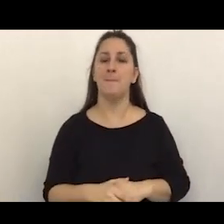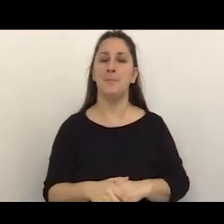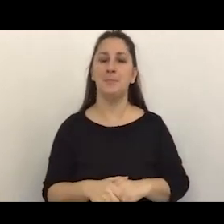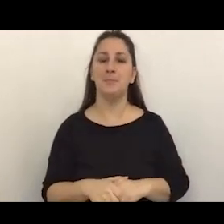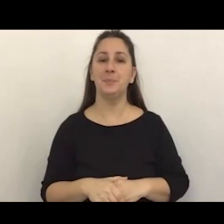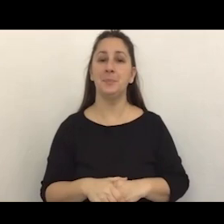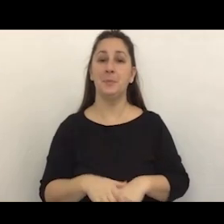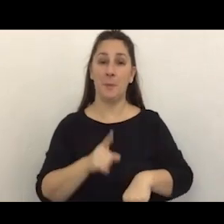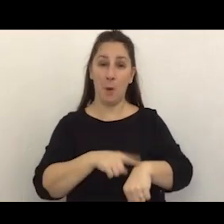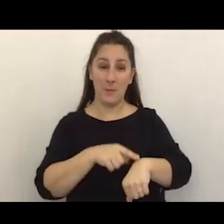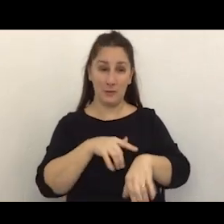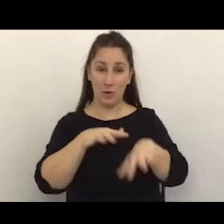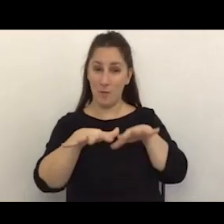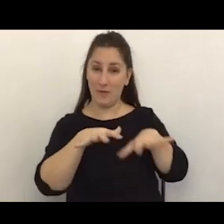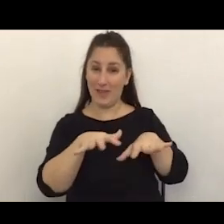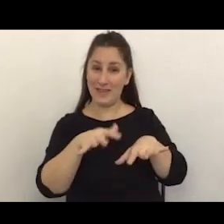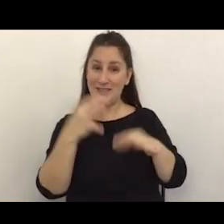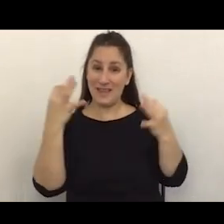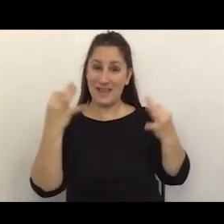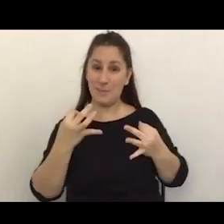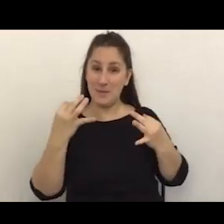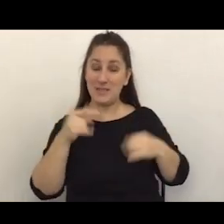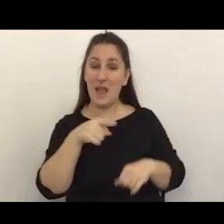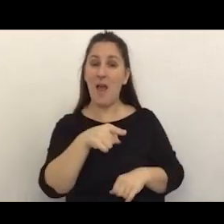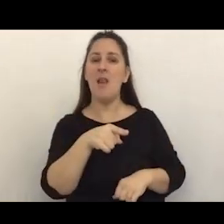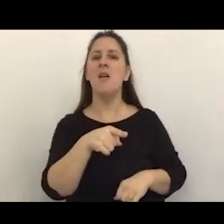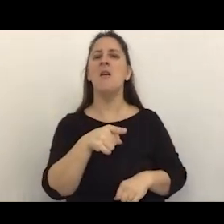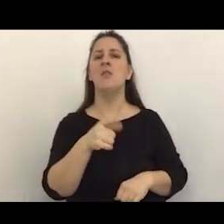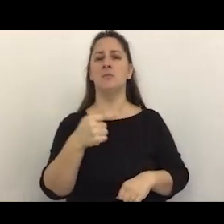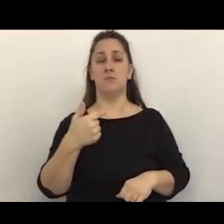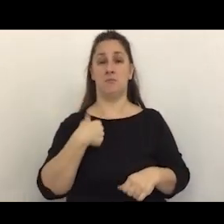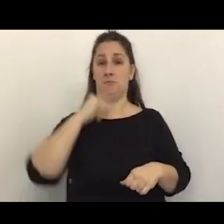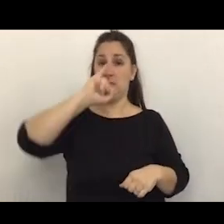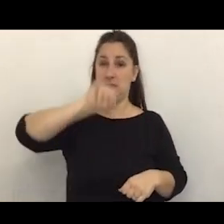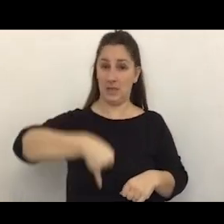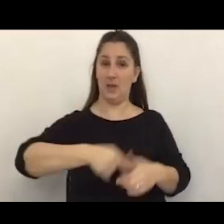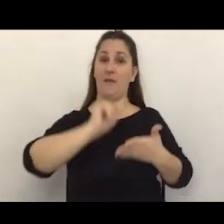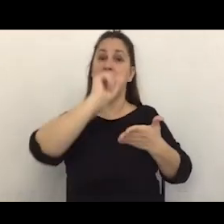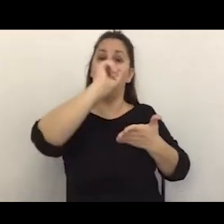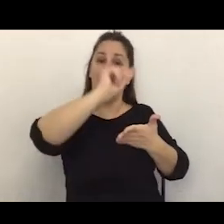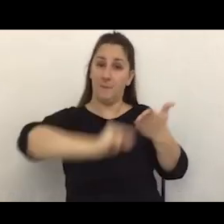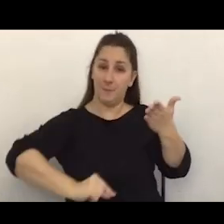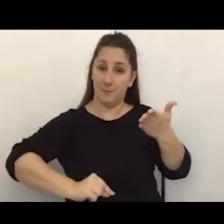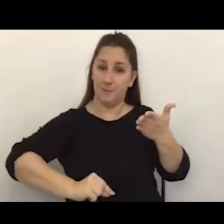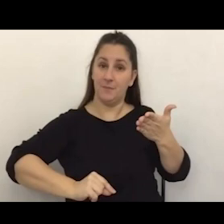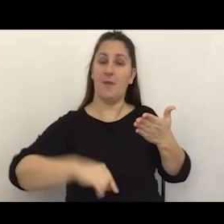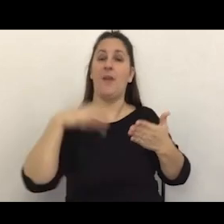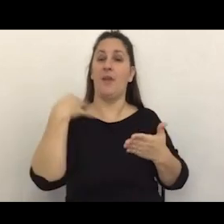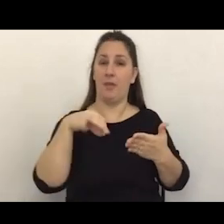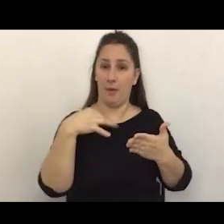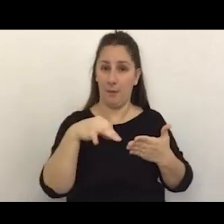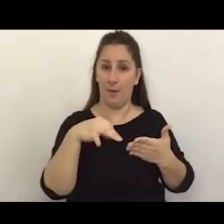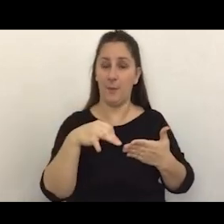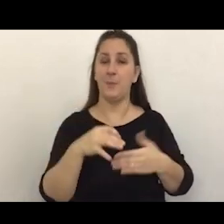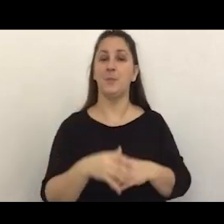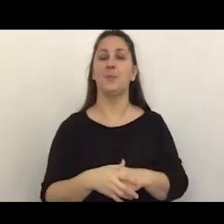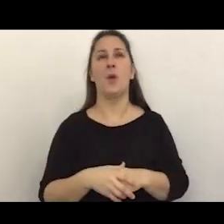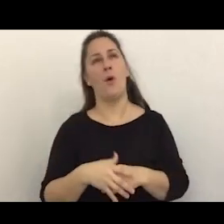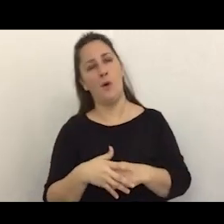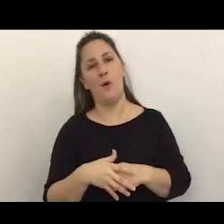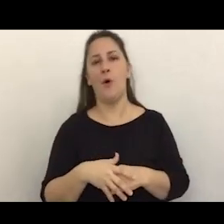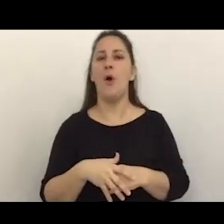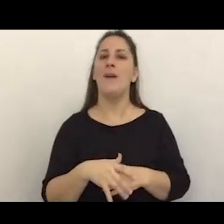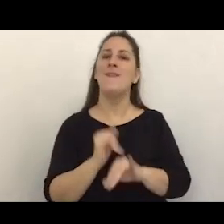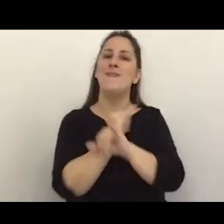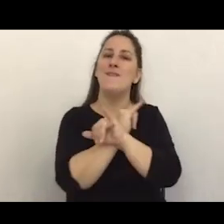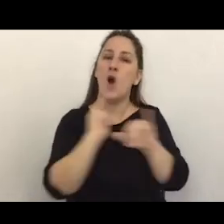en particular, el consentimiento debe darse, o mejor dicho, la información